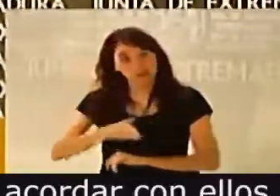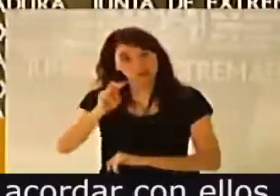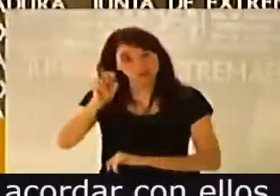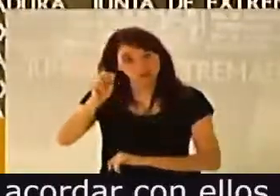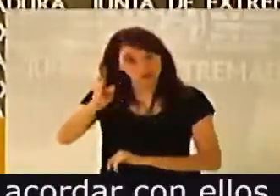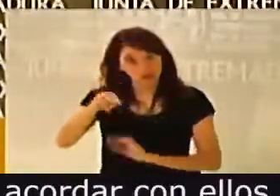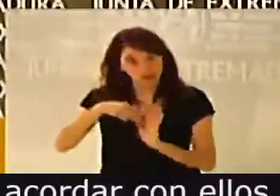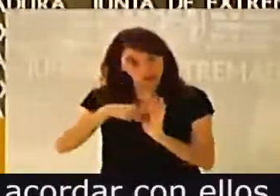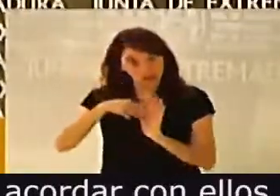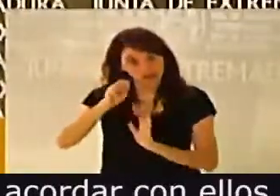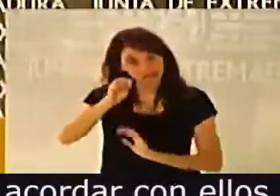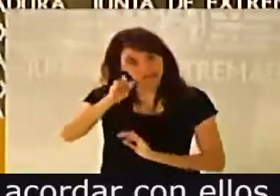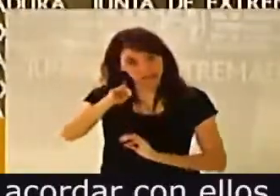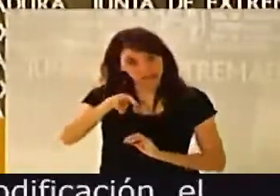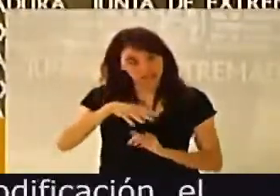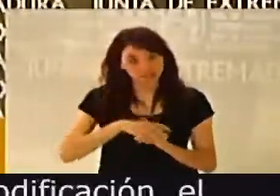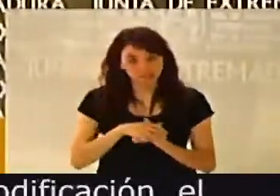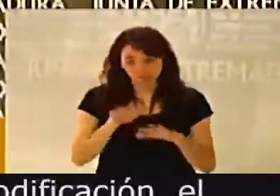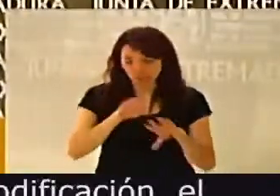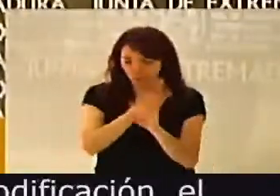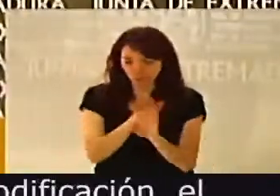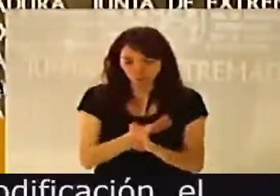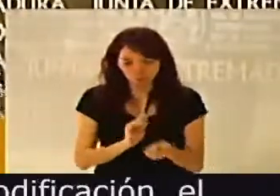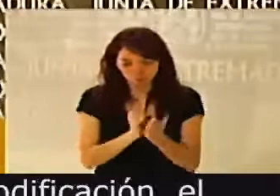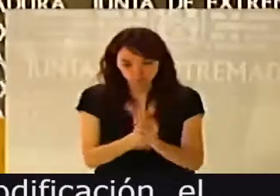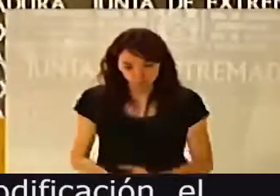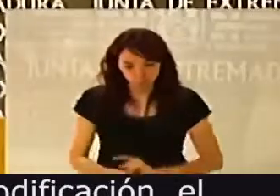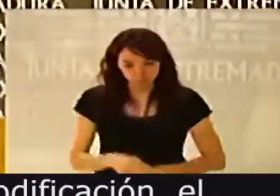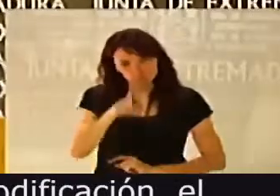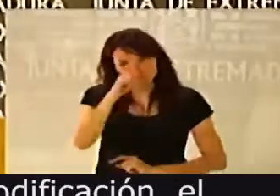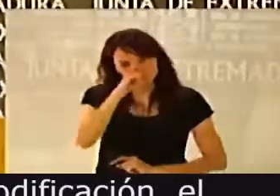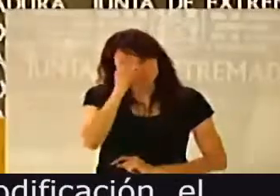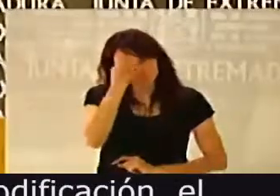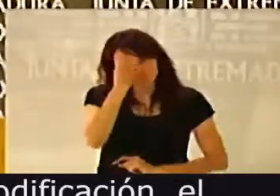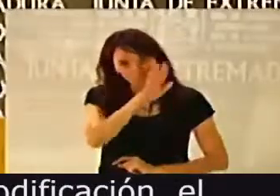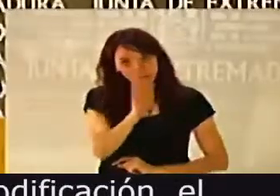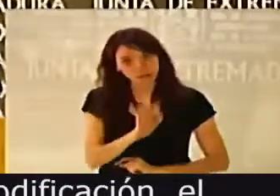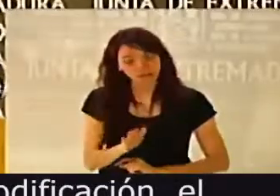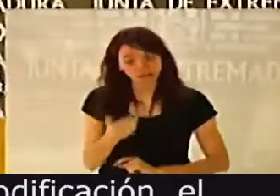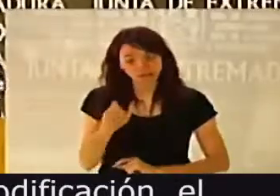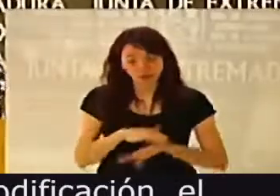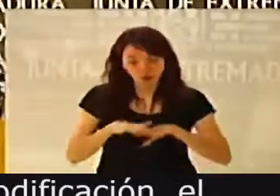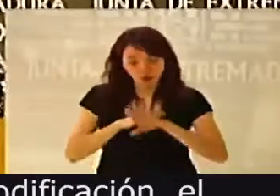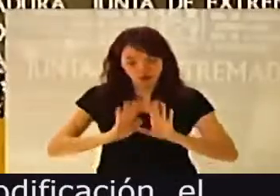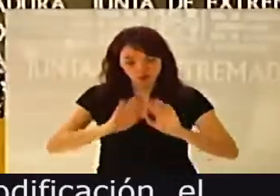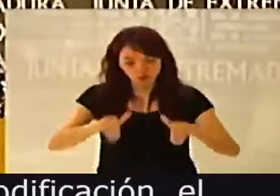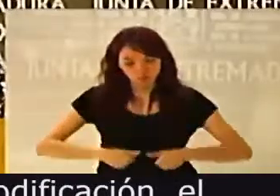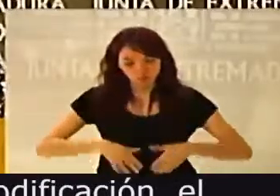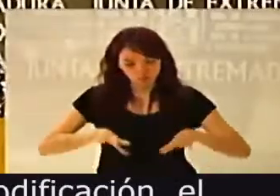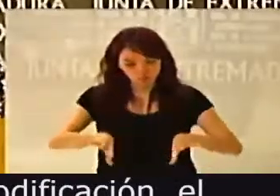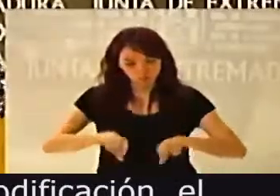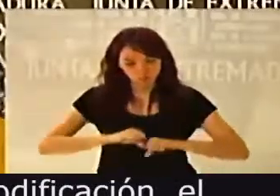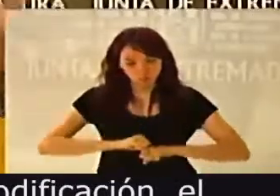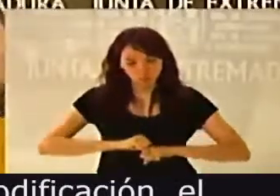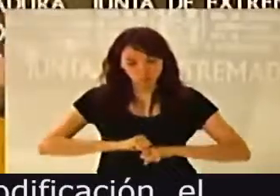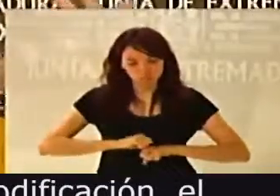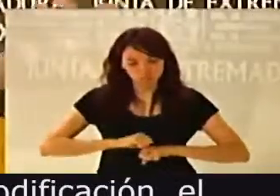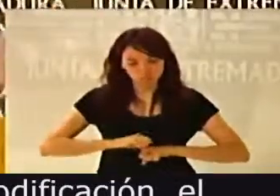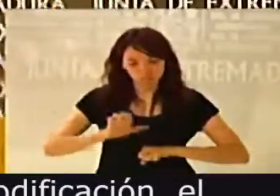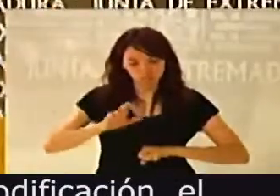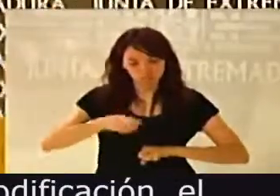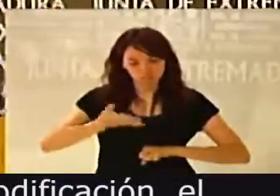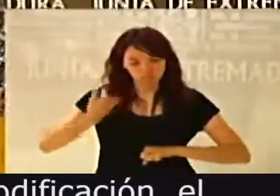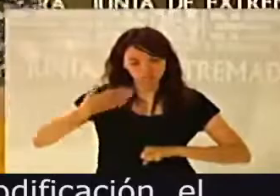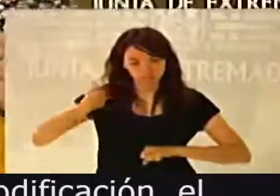177/2013, que es la última vez que se modificó. Quiero recordar que cuando regresamos al Gobierno en la legislatura pasada mejoramos mucho